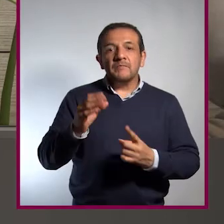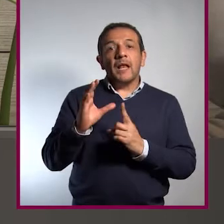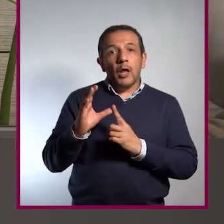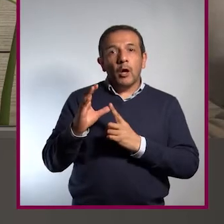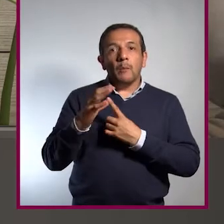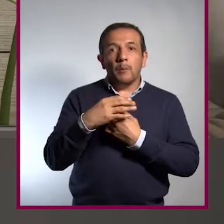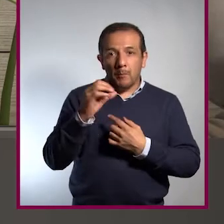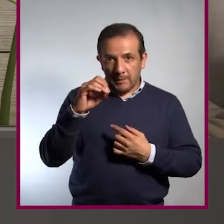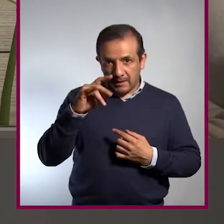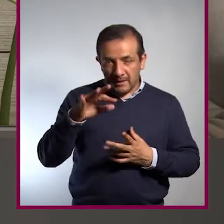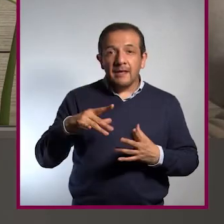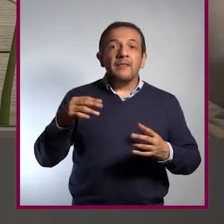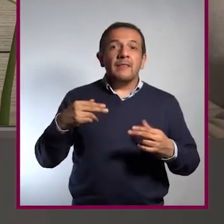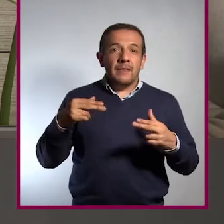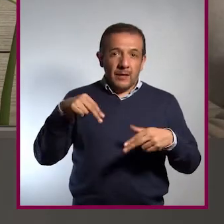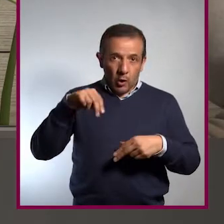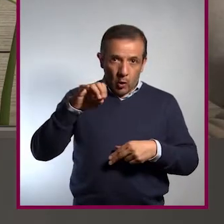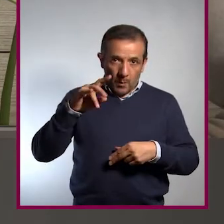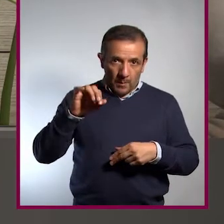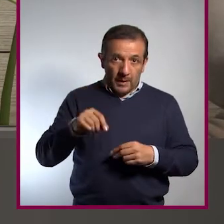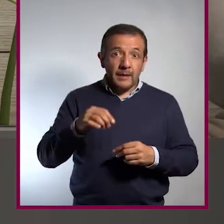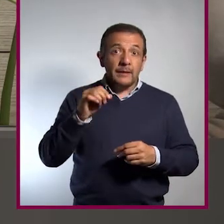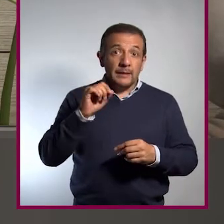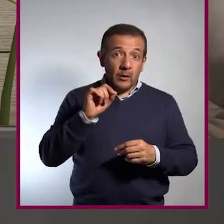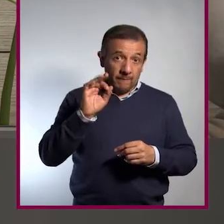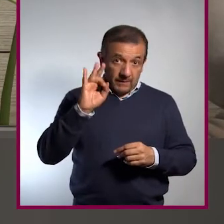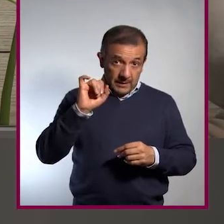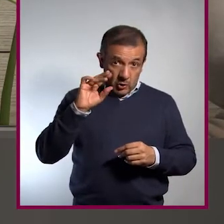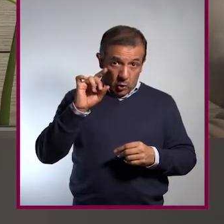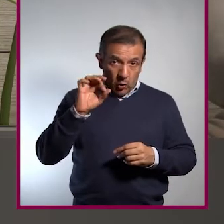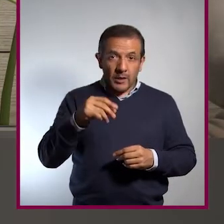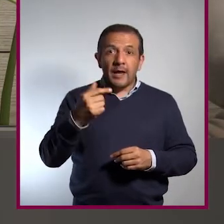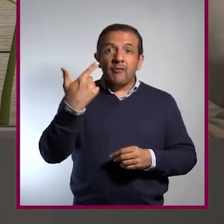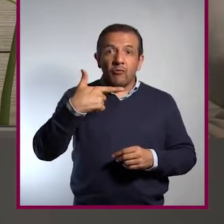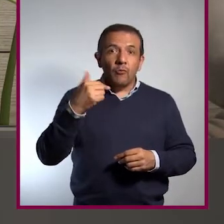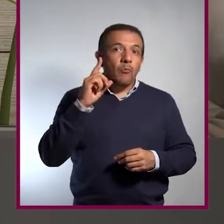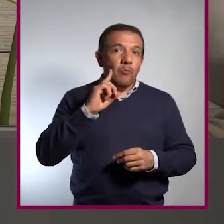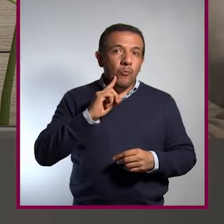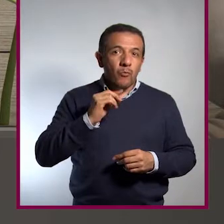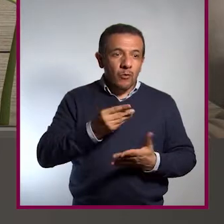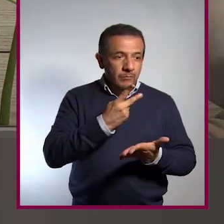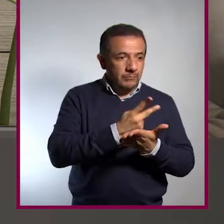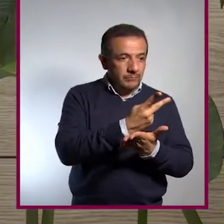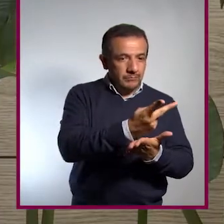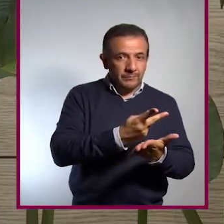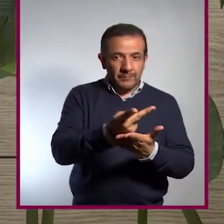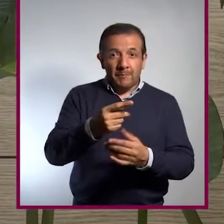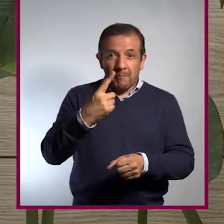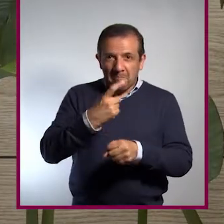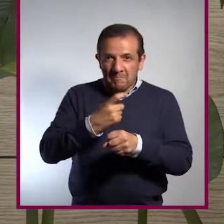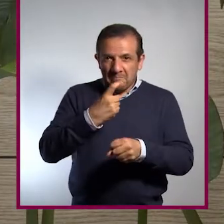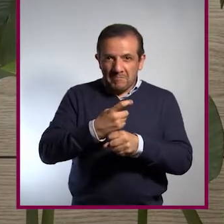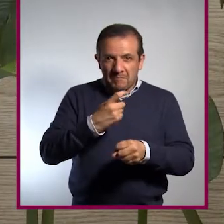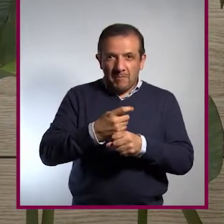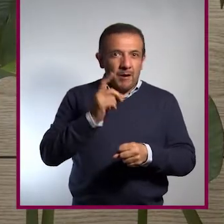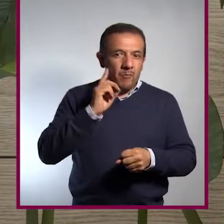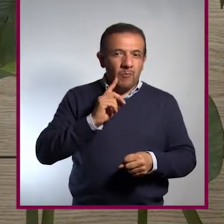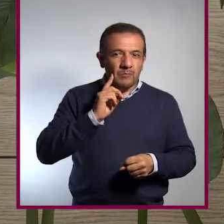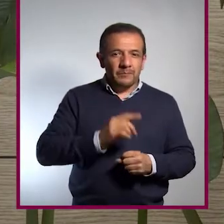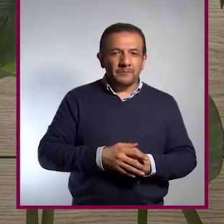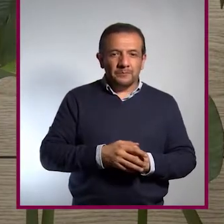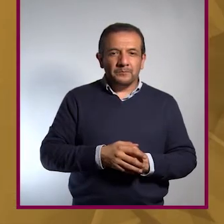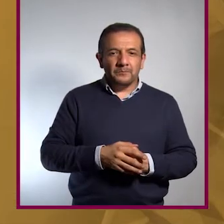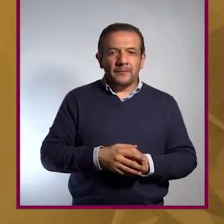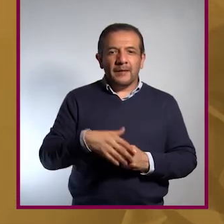Oficialmente, el Comité de los Nobel ha entregado el Premio Nobel de Medicina o Fisiología a 12 mujeres. La primera científica en